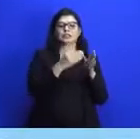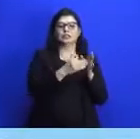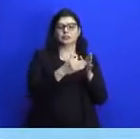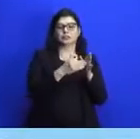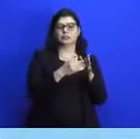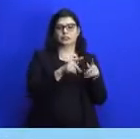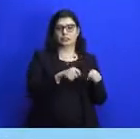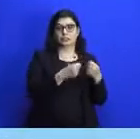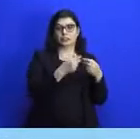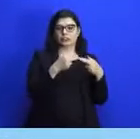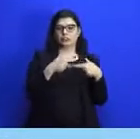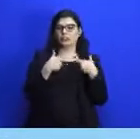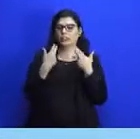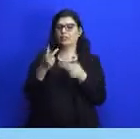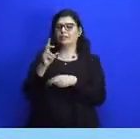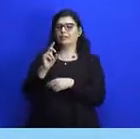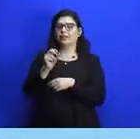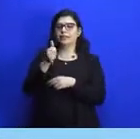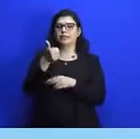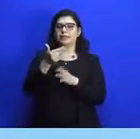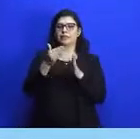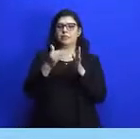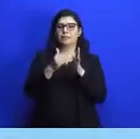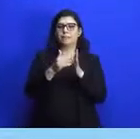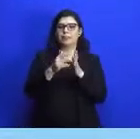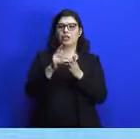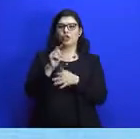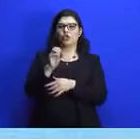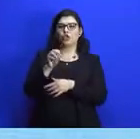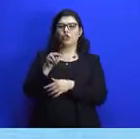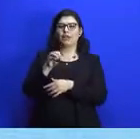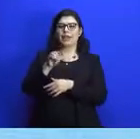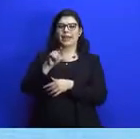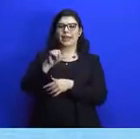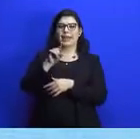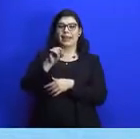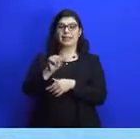de 36.000 toneladas de producto que llegaron